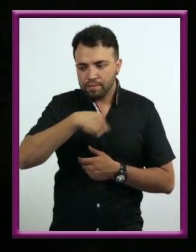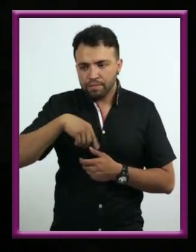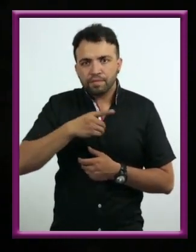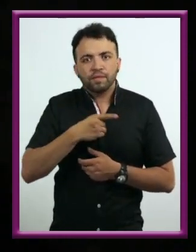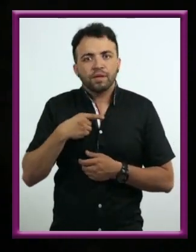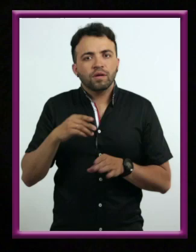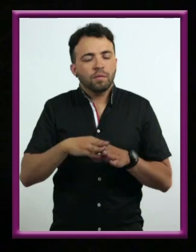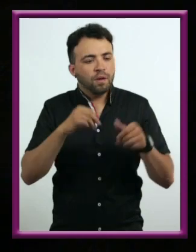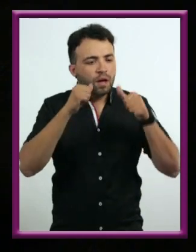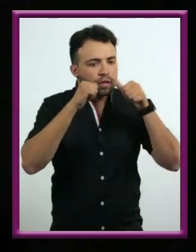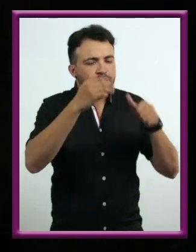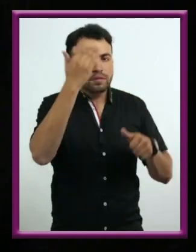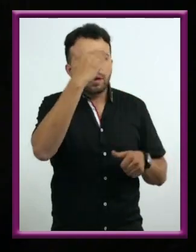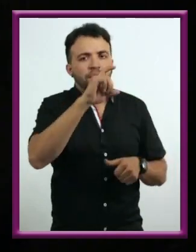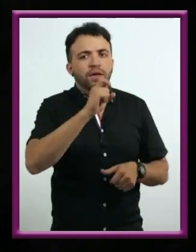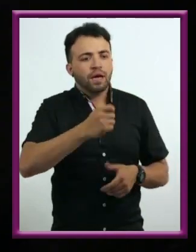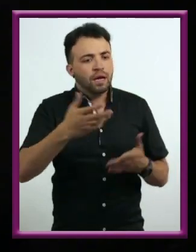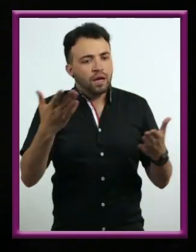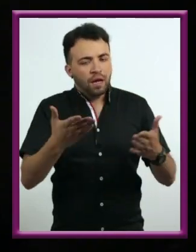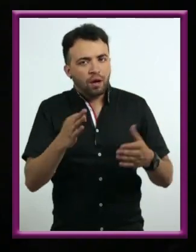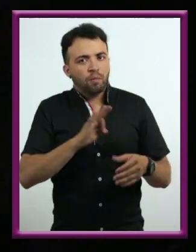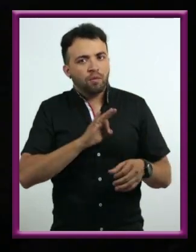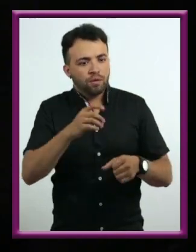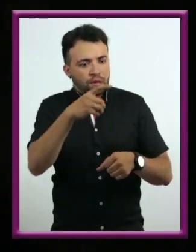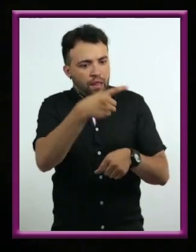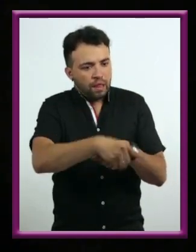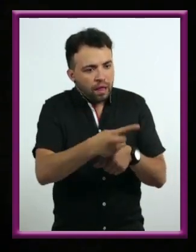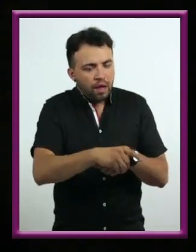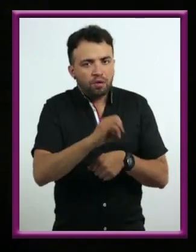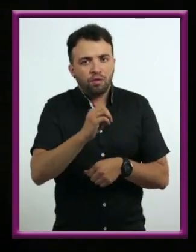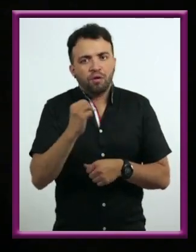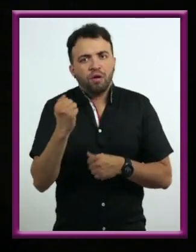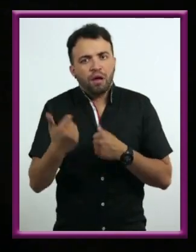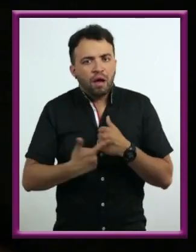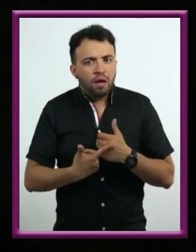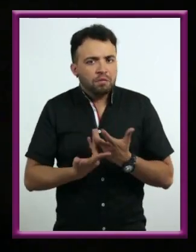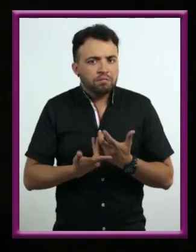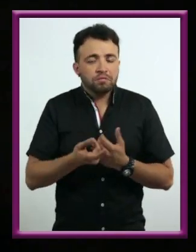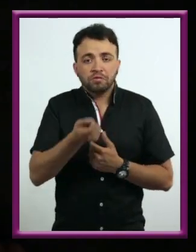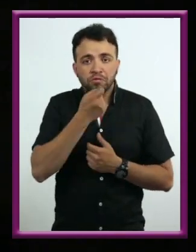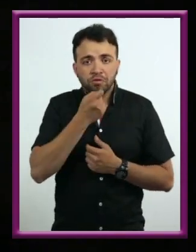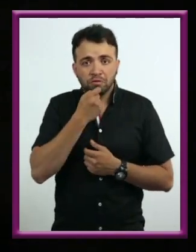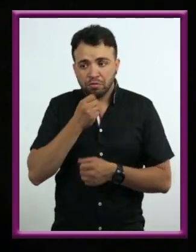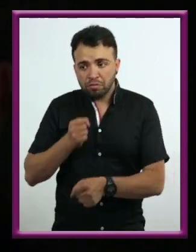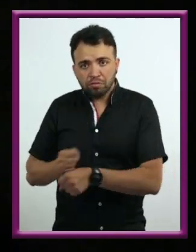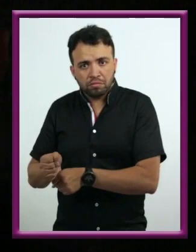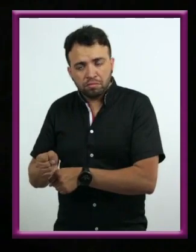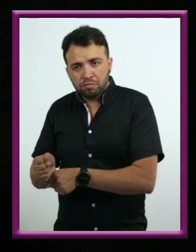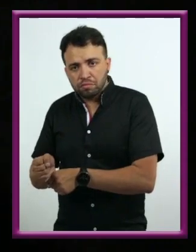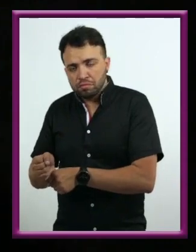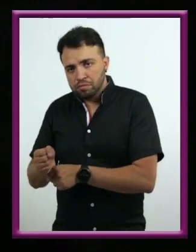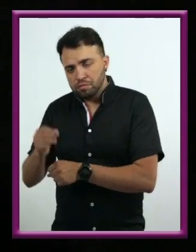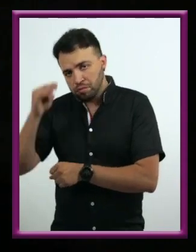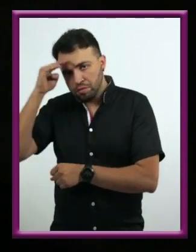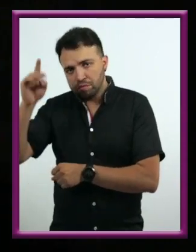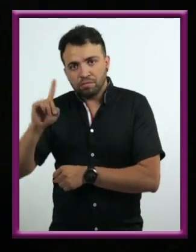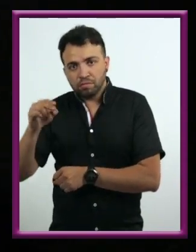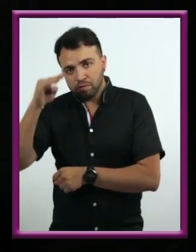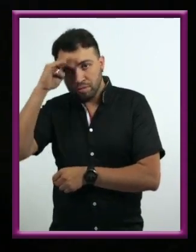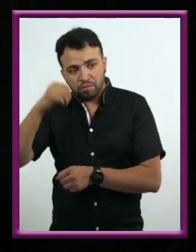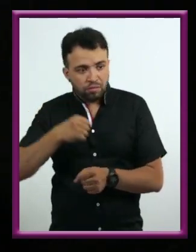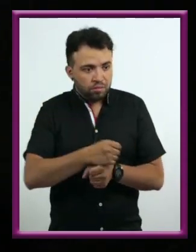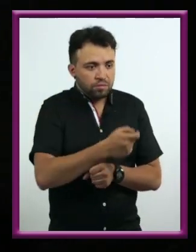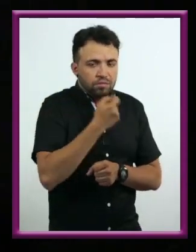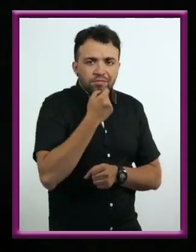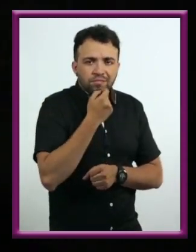felices por ahí con su bicicleta, con la intención de llegar a su destino. Pero la gente solo juzgaba lo que veía sin saber lo que realmente sucedía